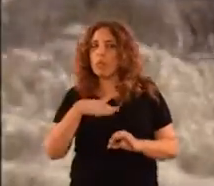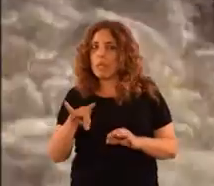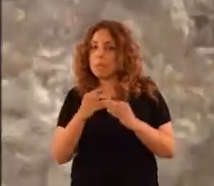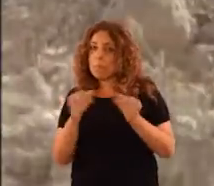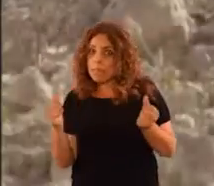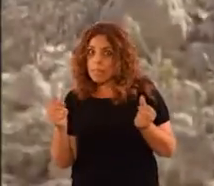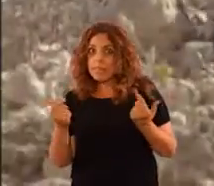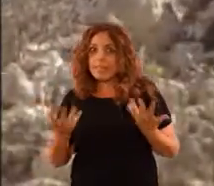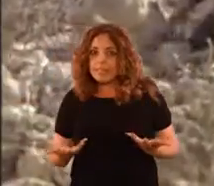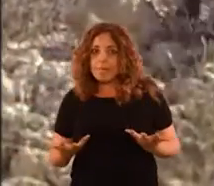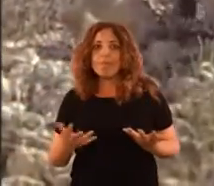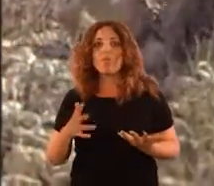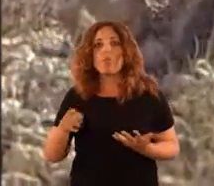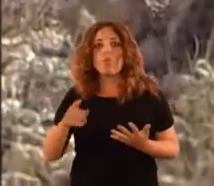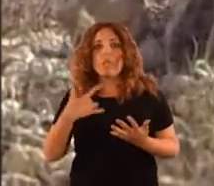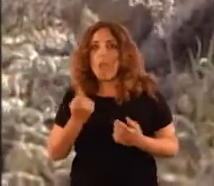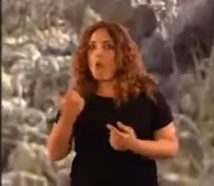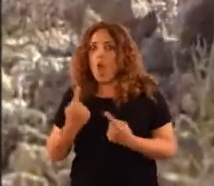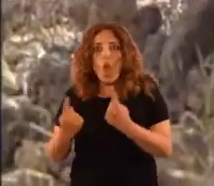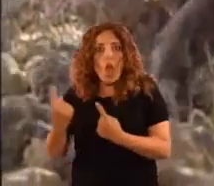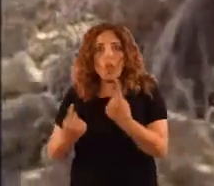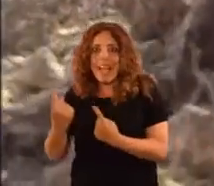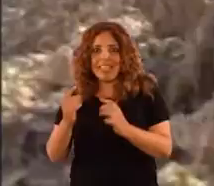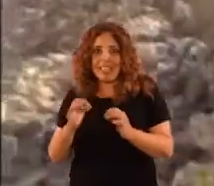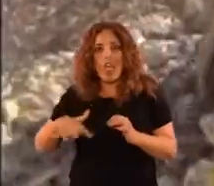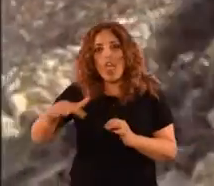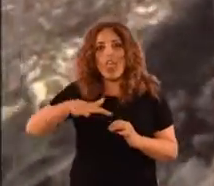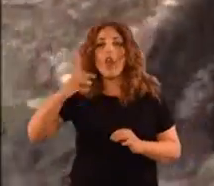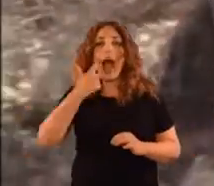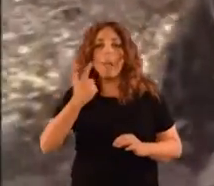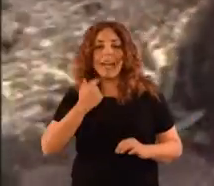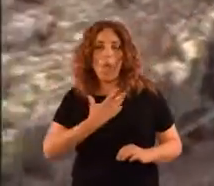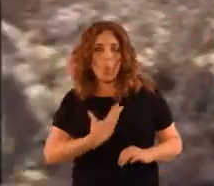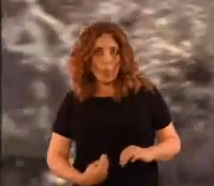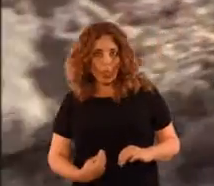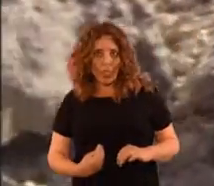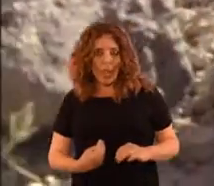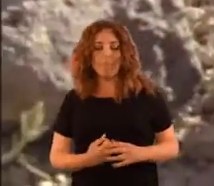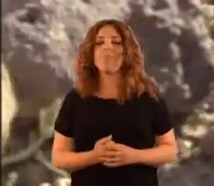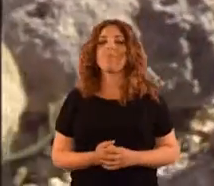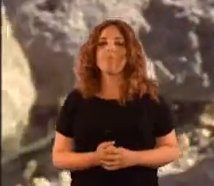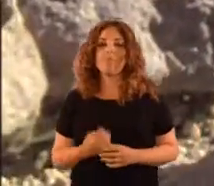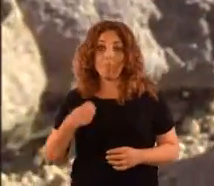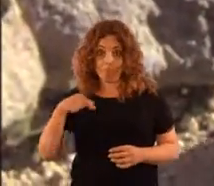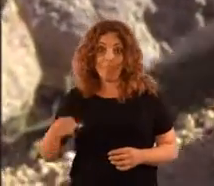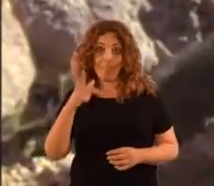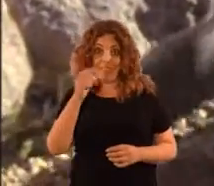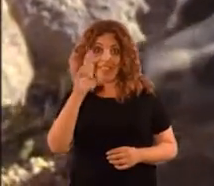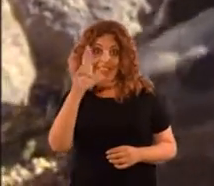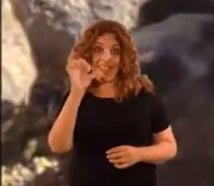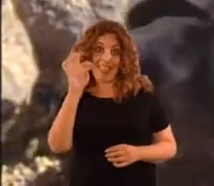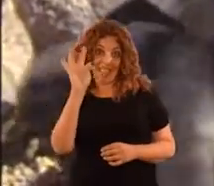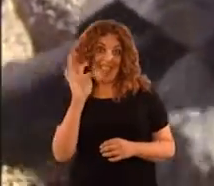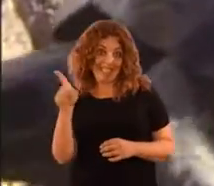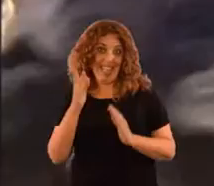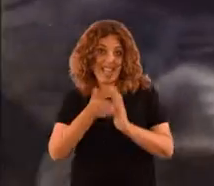alarmante peligro de extinción. Sus últimas poblaciones se restringen a enclaves de Almería y Murcia. Uno de ellos, el